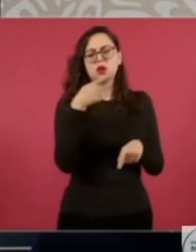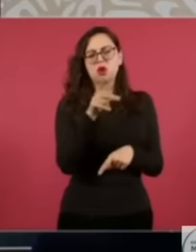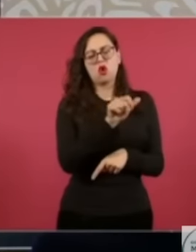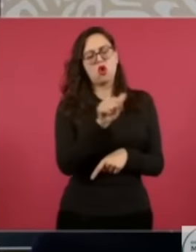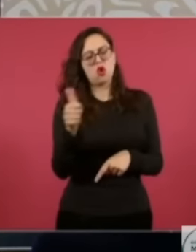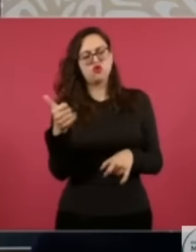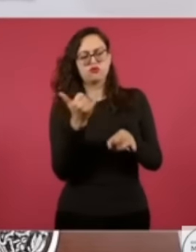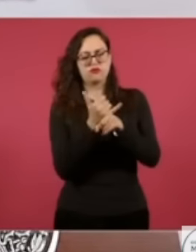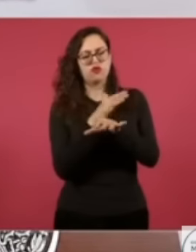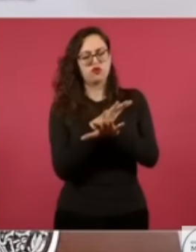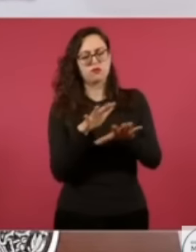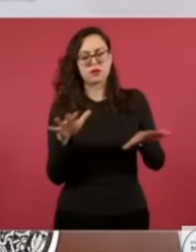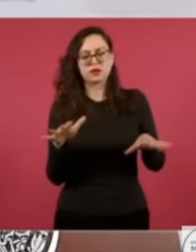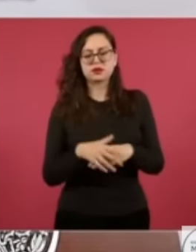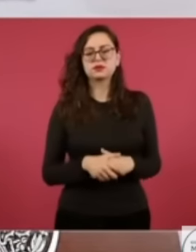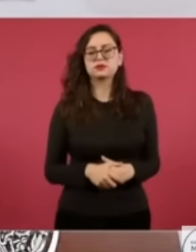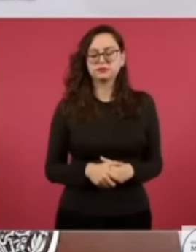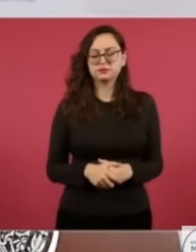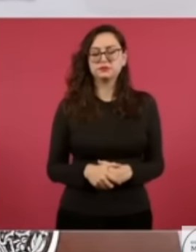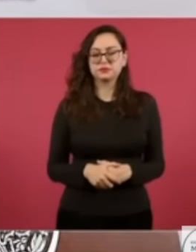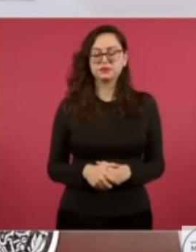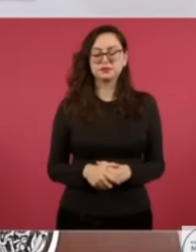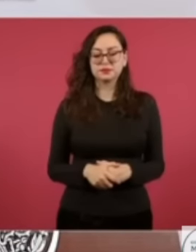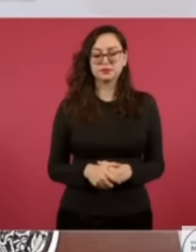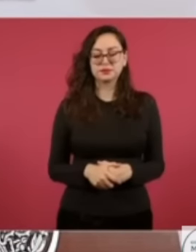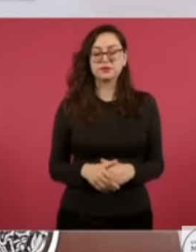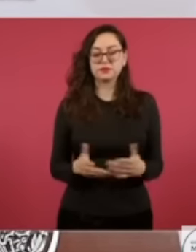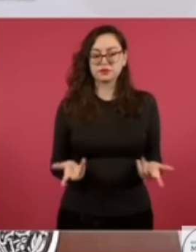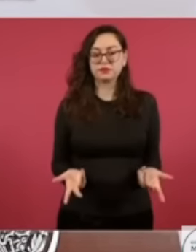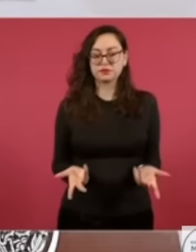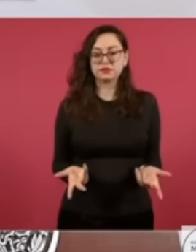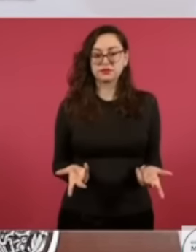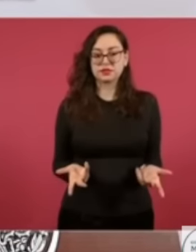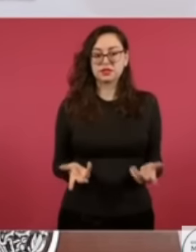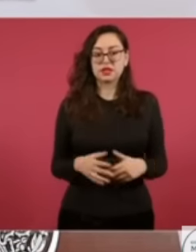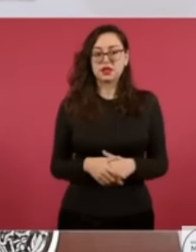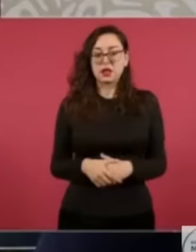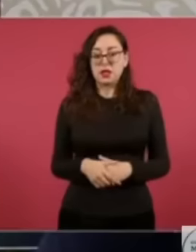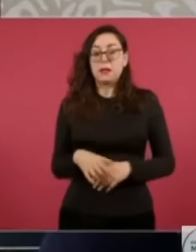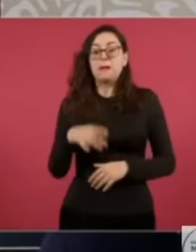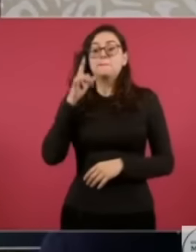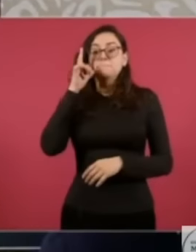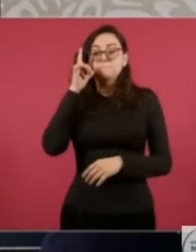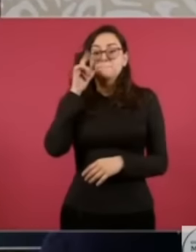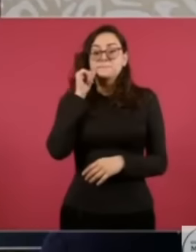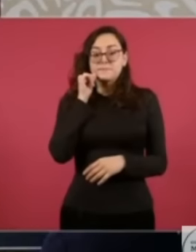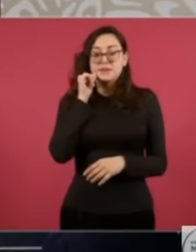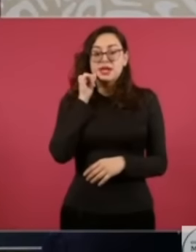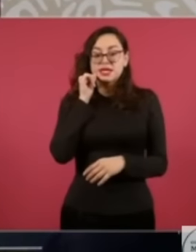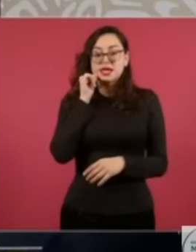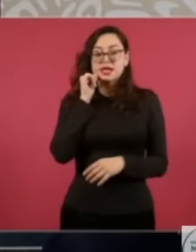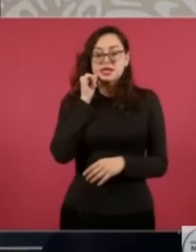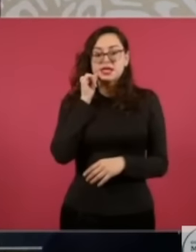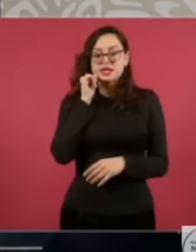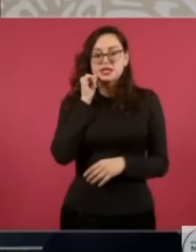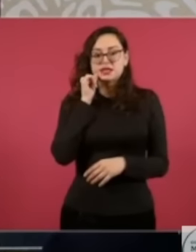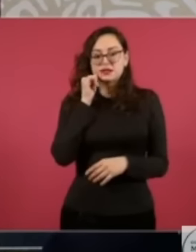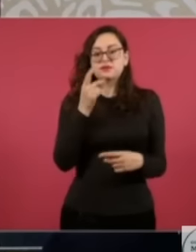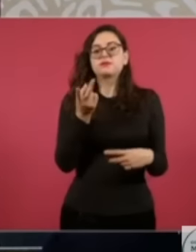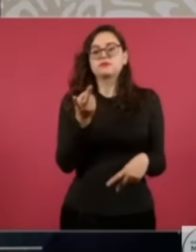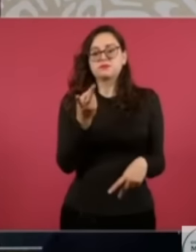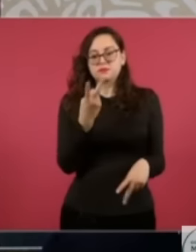Sin embargo, sí se tiene toda la información. Mañana precisamente va a estar